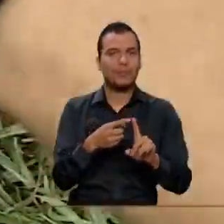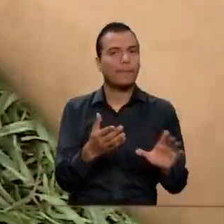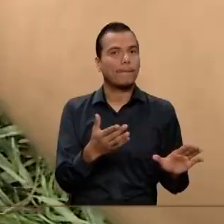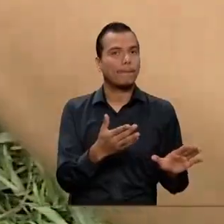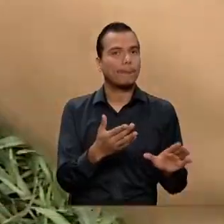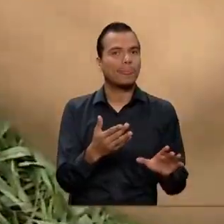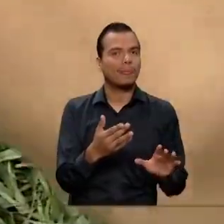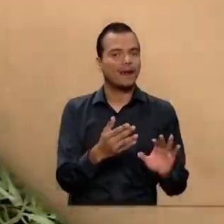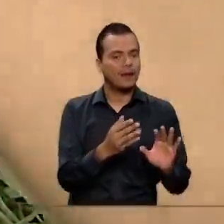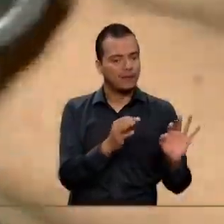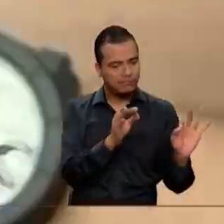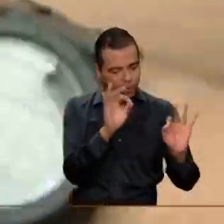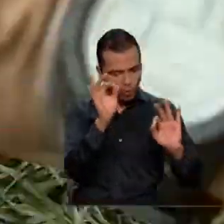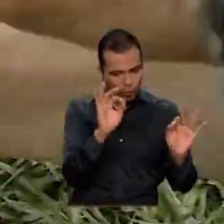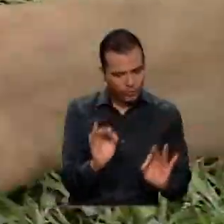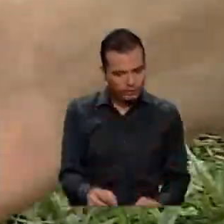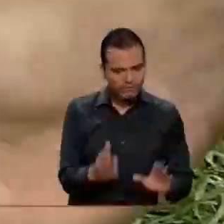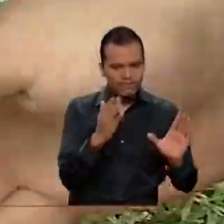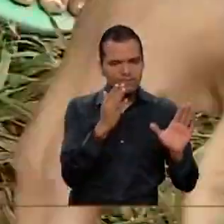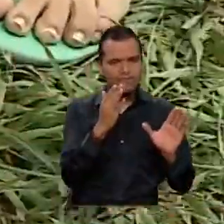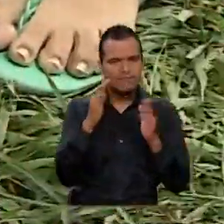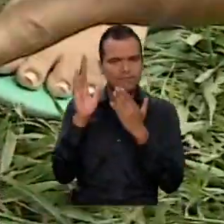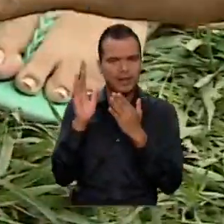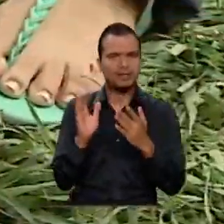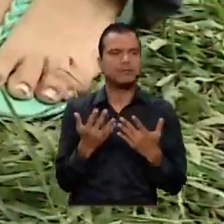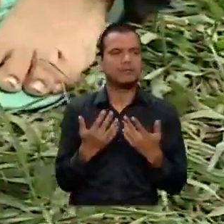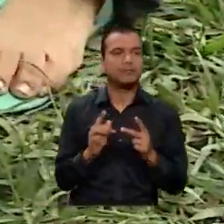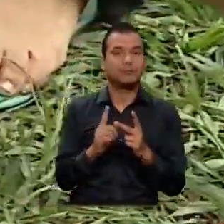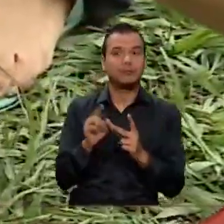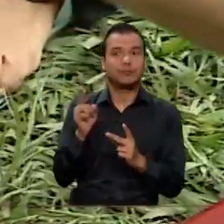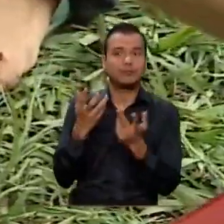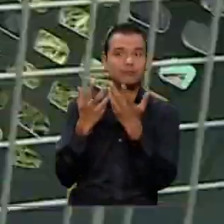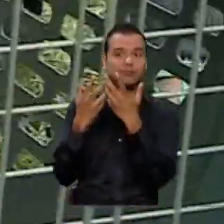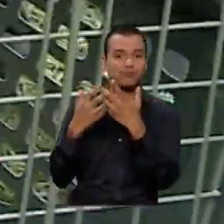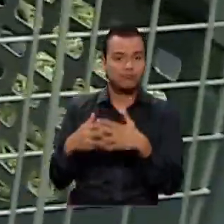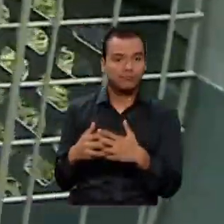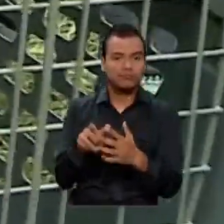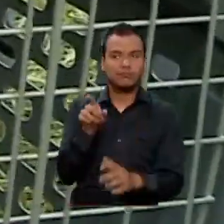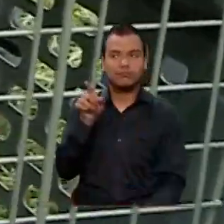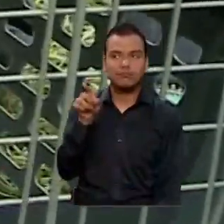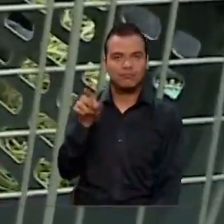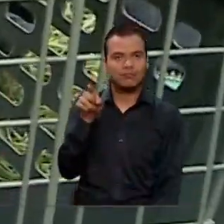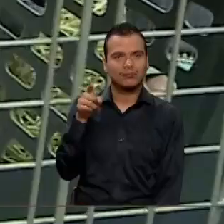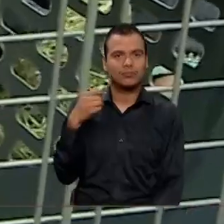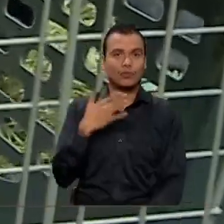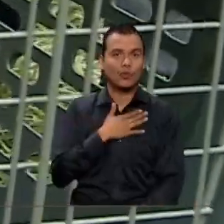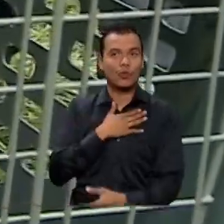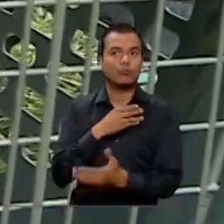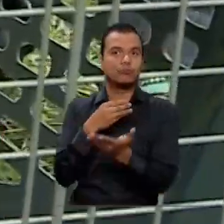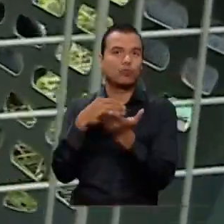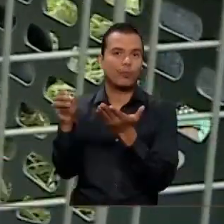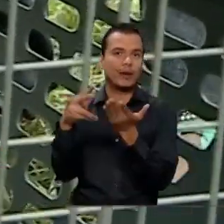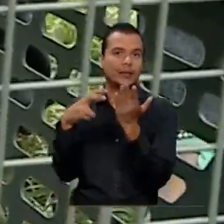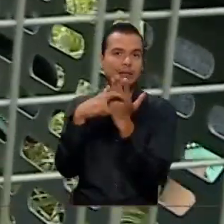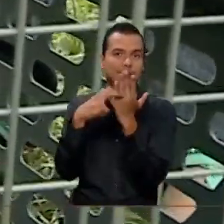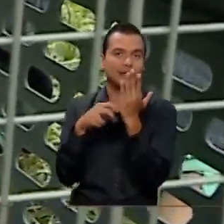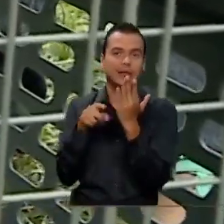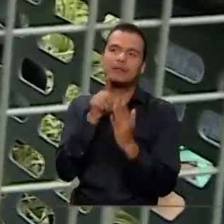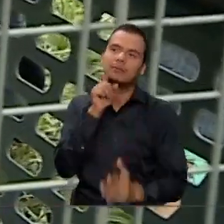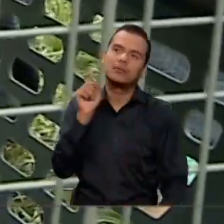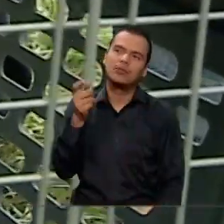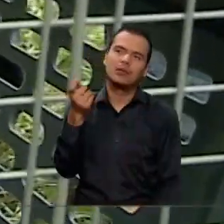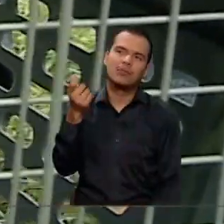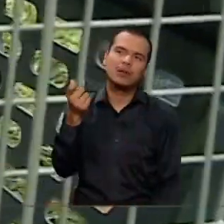viaje, verificar con el transportador sobre las políticas, sobre las condiciones, sobre el precio de